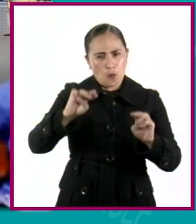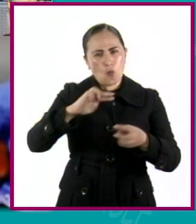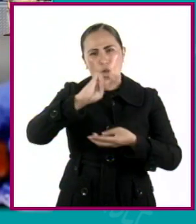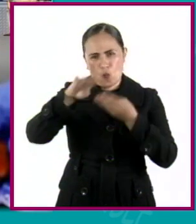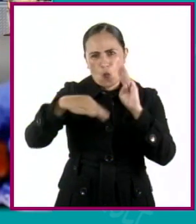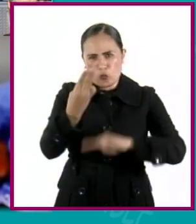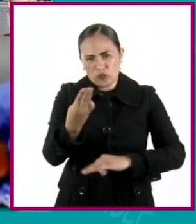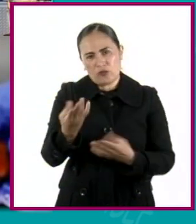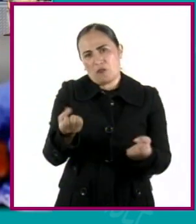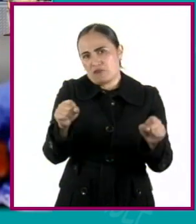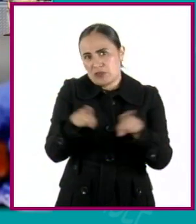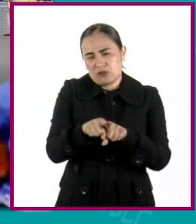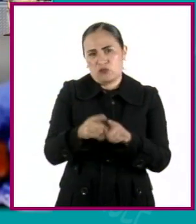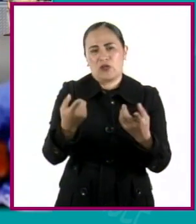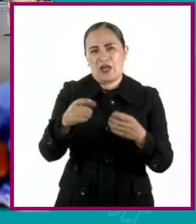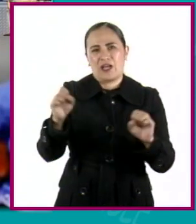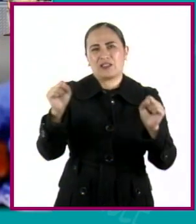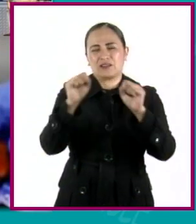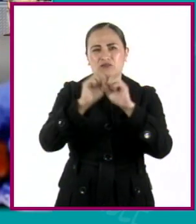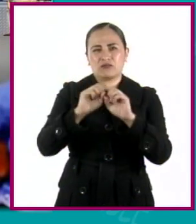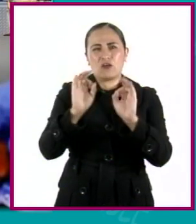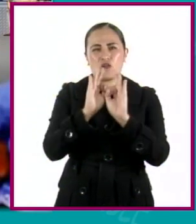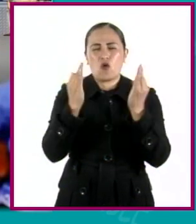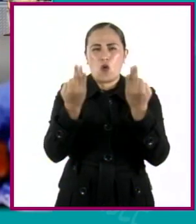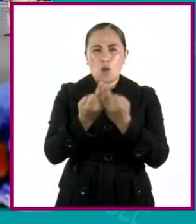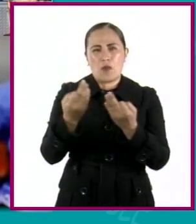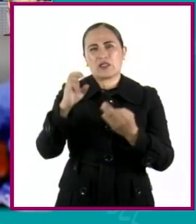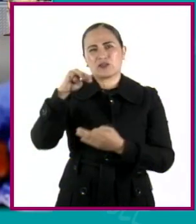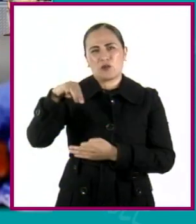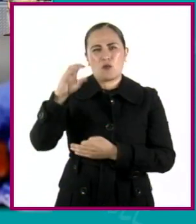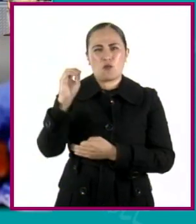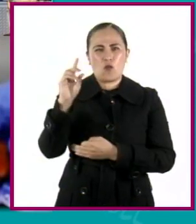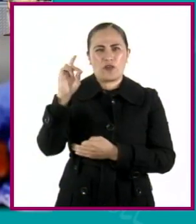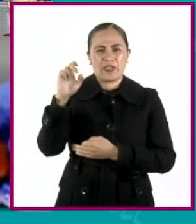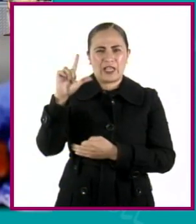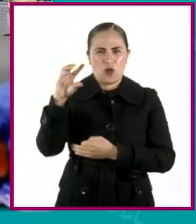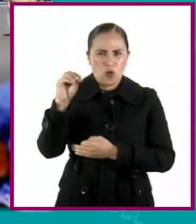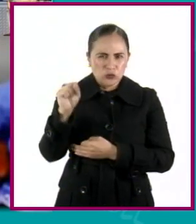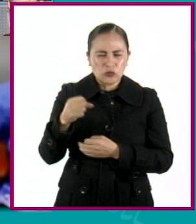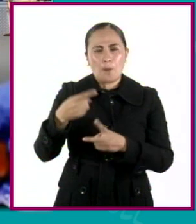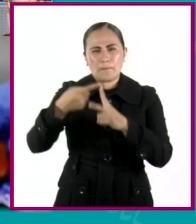modelos matemáticos, la mayoría de ellos con ecuaciones diferenciales,